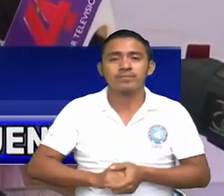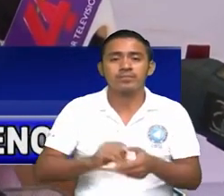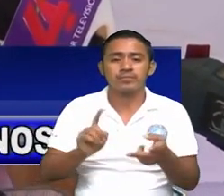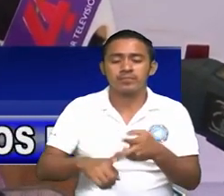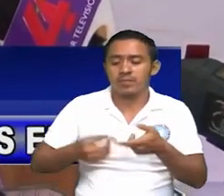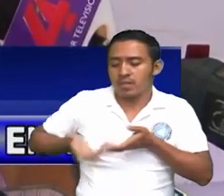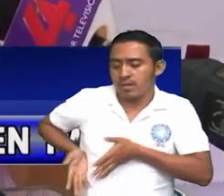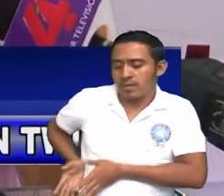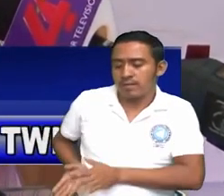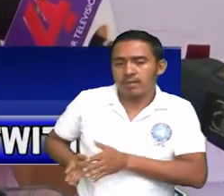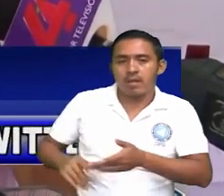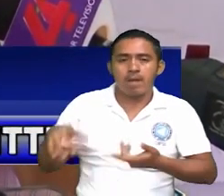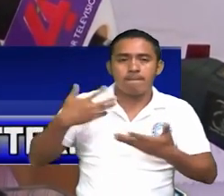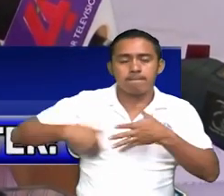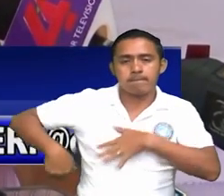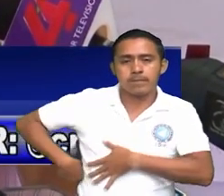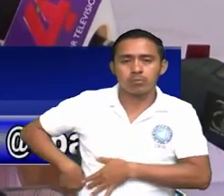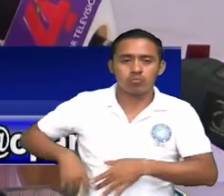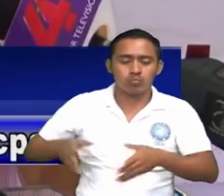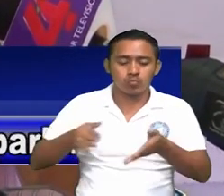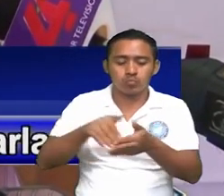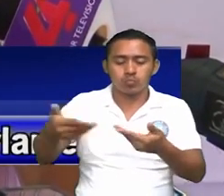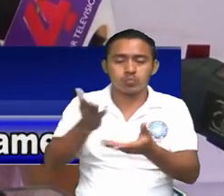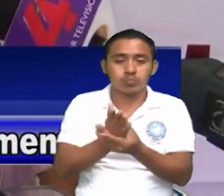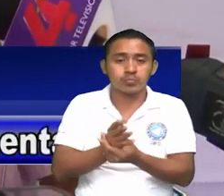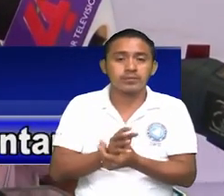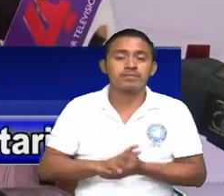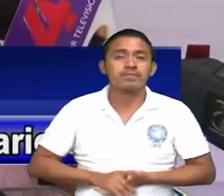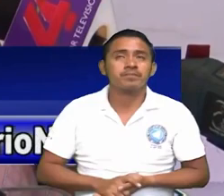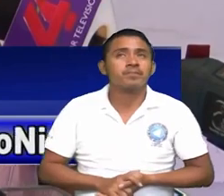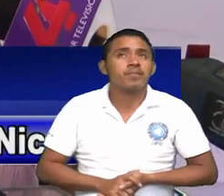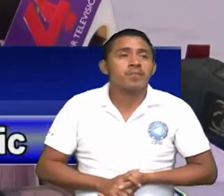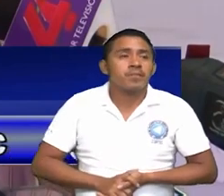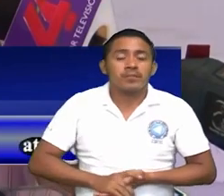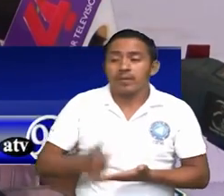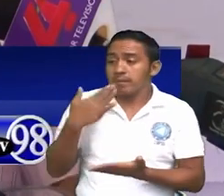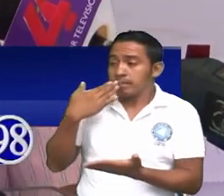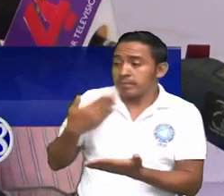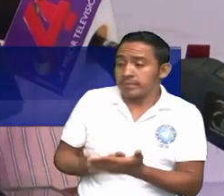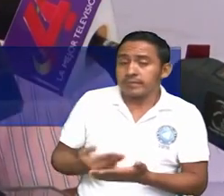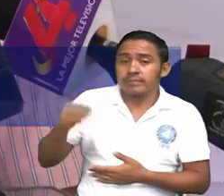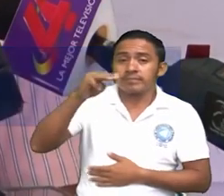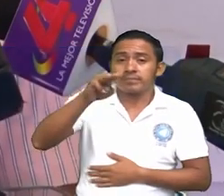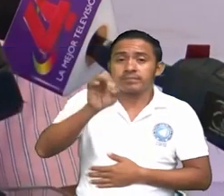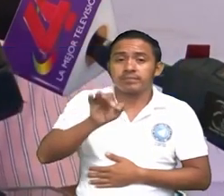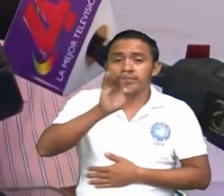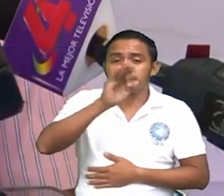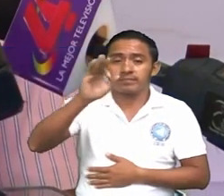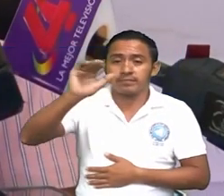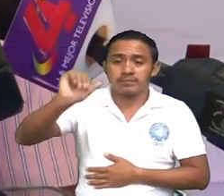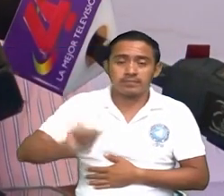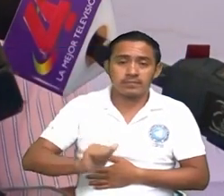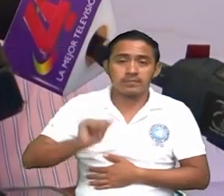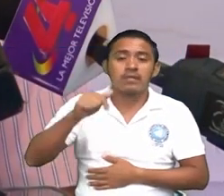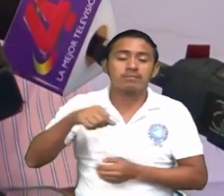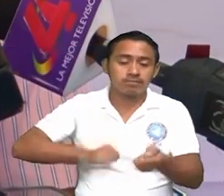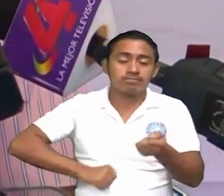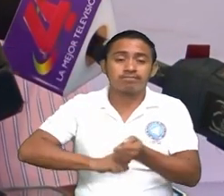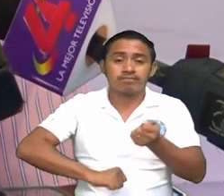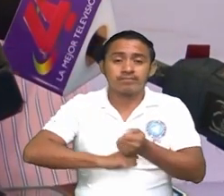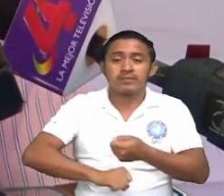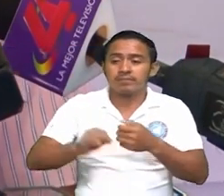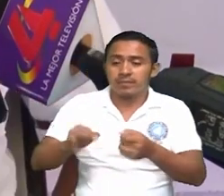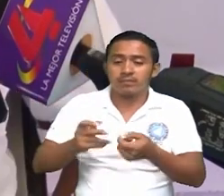carteras, bolsos, ¿verdad? Y le damos gracias al Ministerio de Metca, que nos ha apoyado, ¿verdad?, y nos